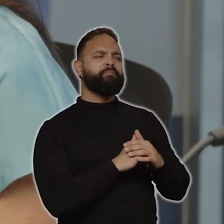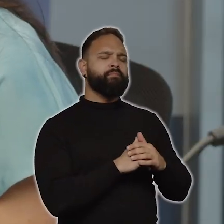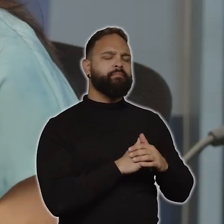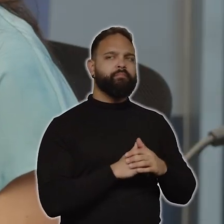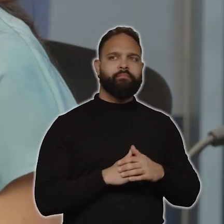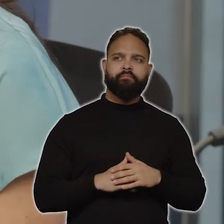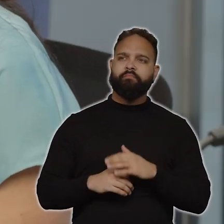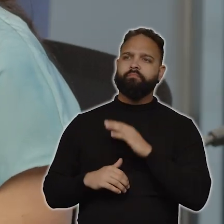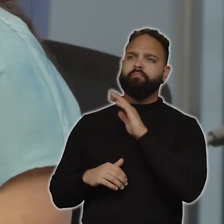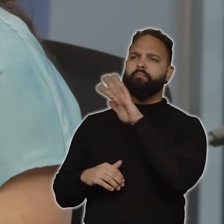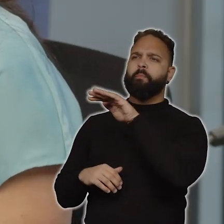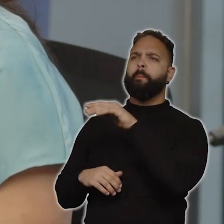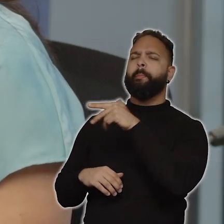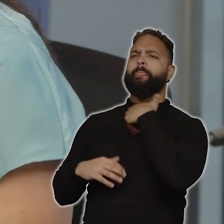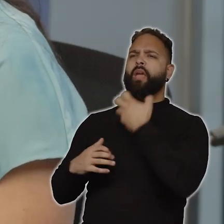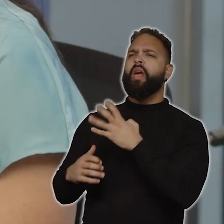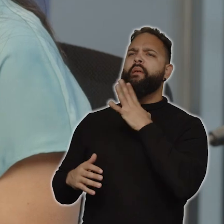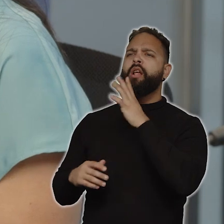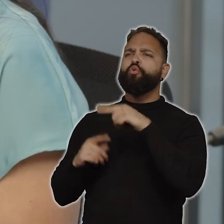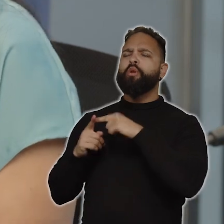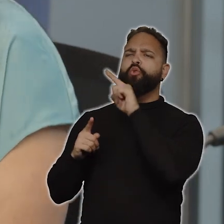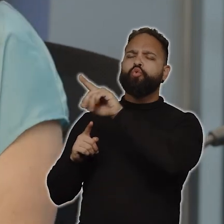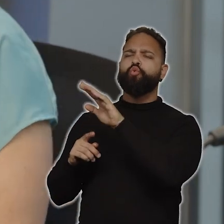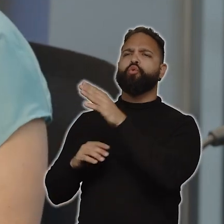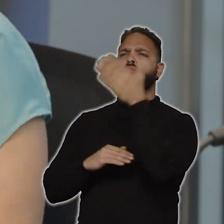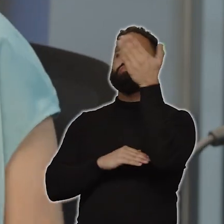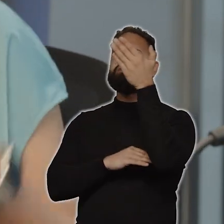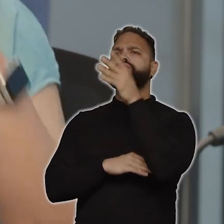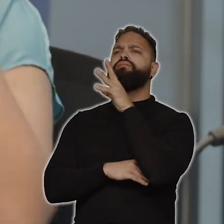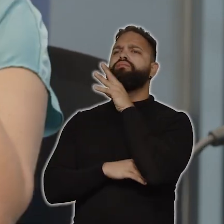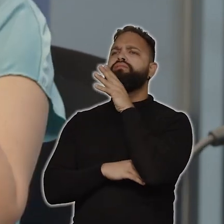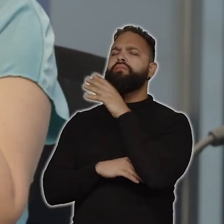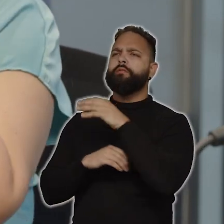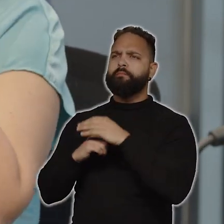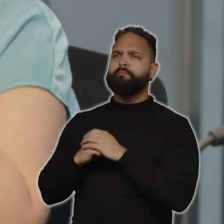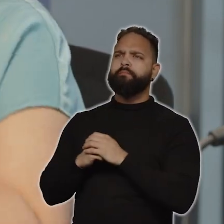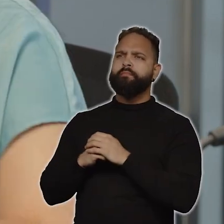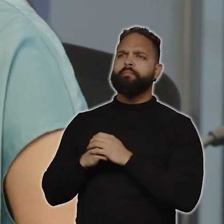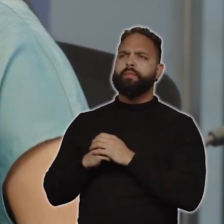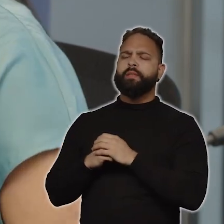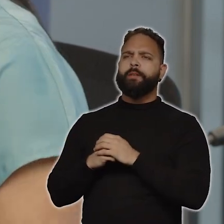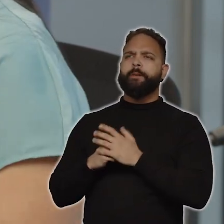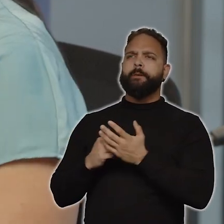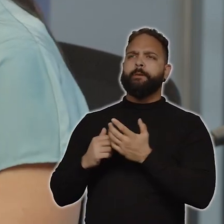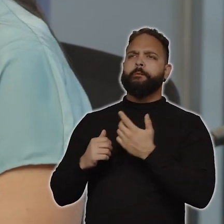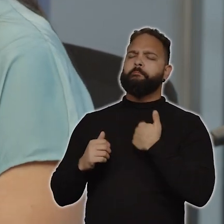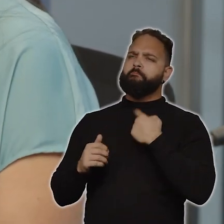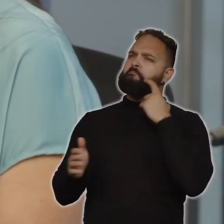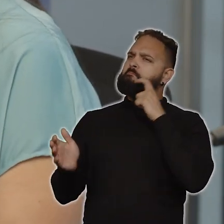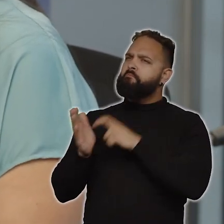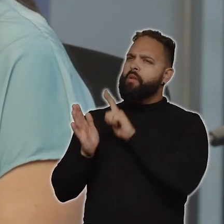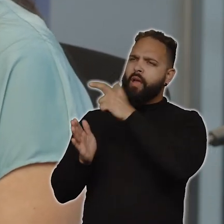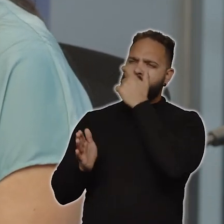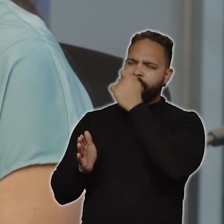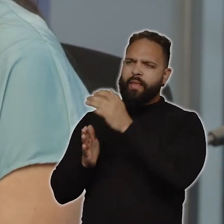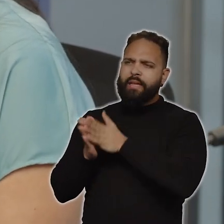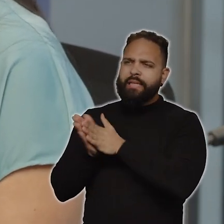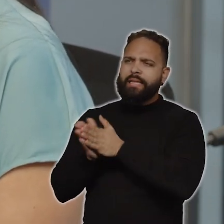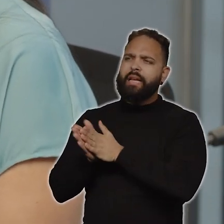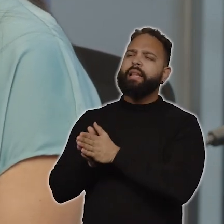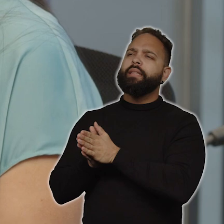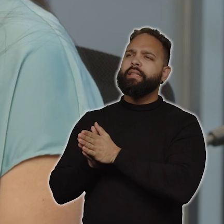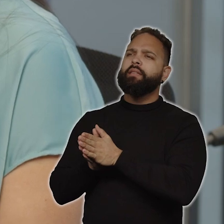poco sobre tu pieza de oratoria. A mí, particularmente, no sé si Sheila comparte esto conmigo, me llamó mucho la atención